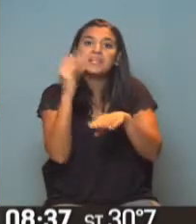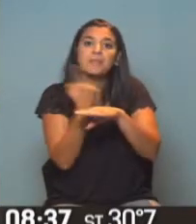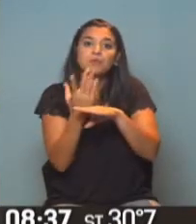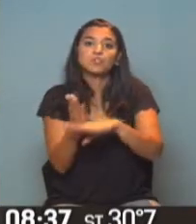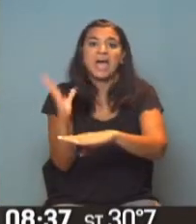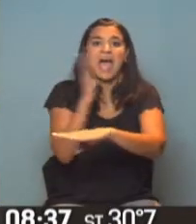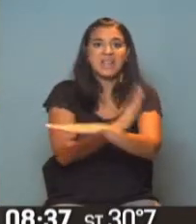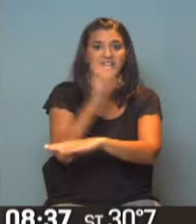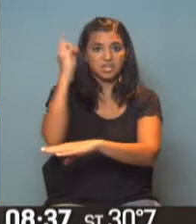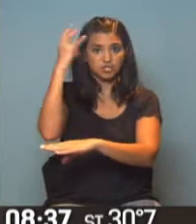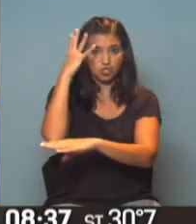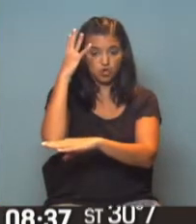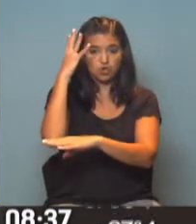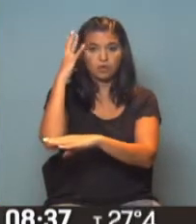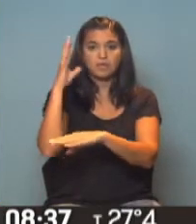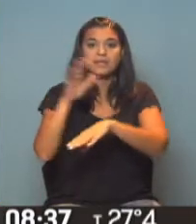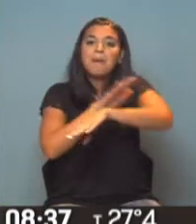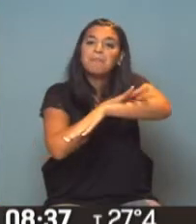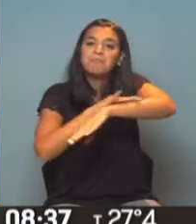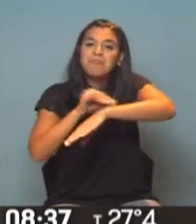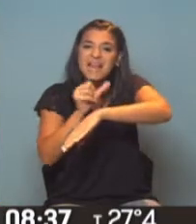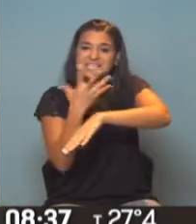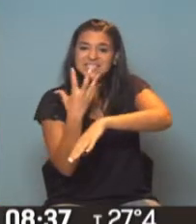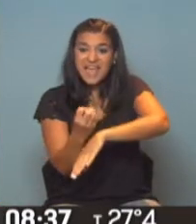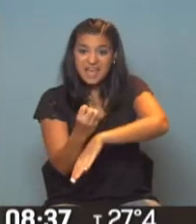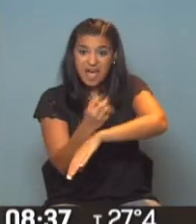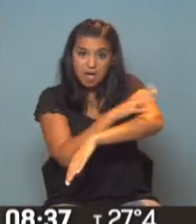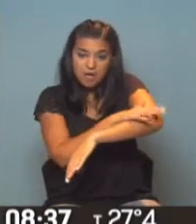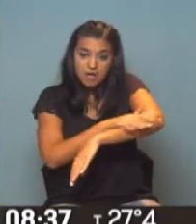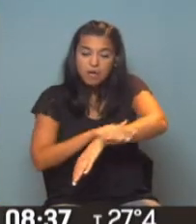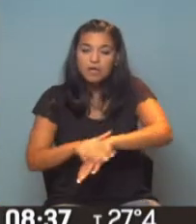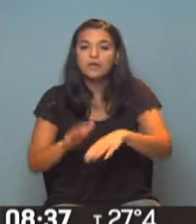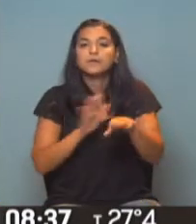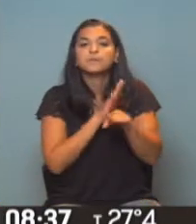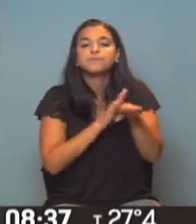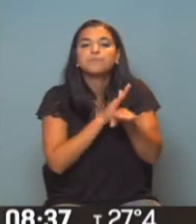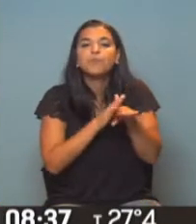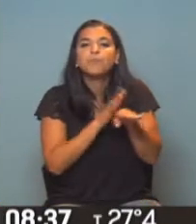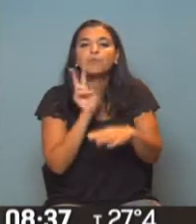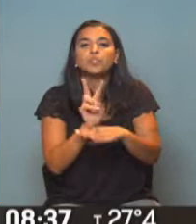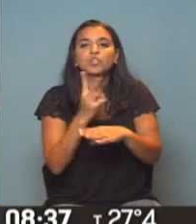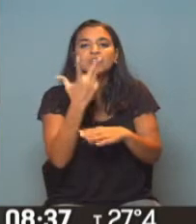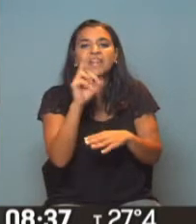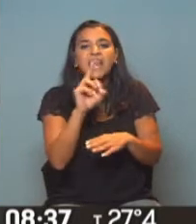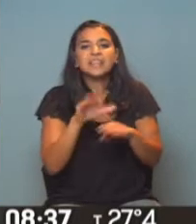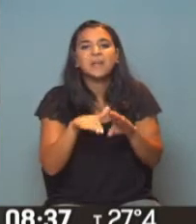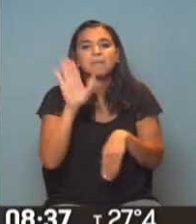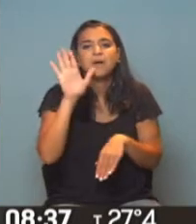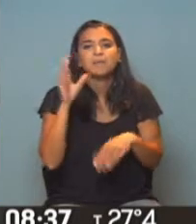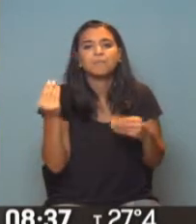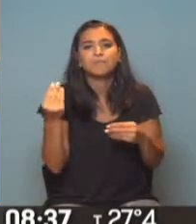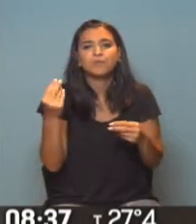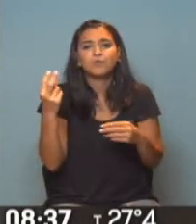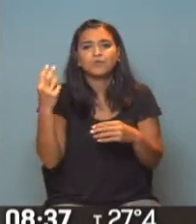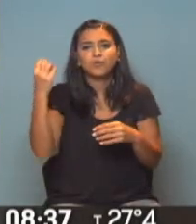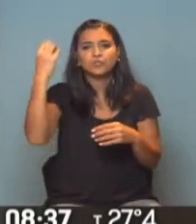exponerse al sol hacerlo con la piel seca que sea un protector solar de 30 para arriba 30 para arriba ojos no se quemó nada